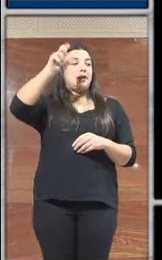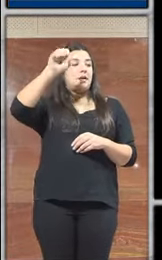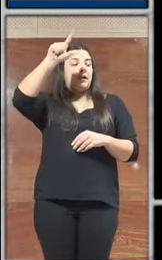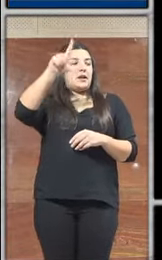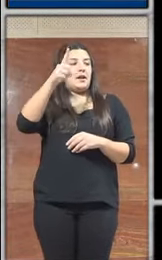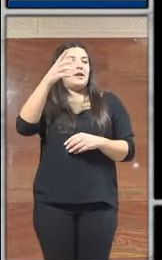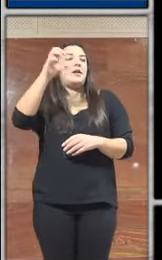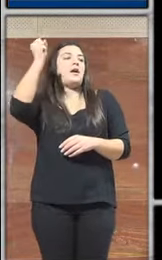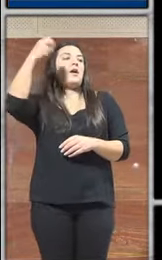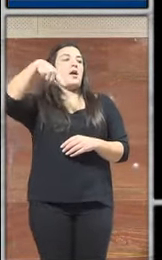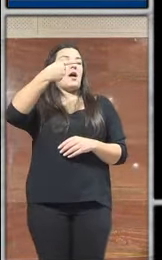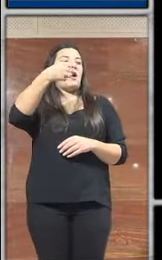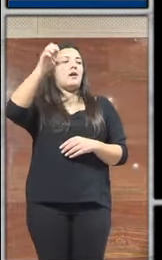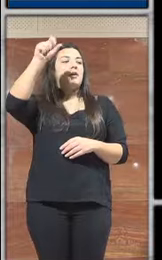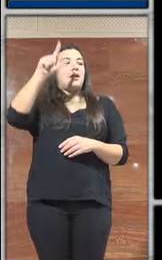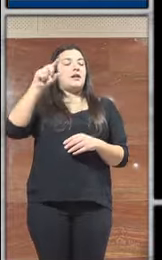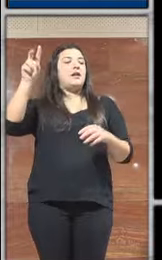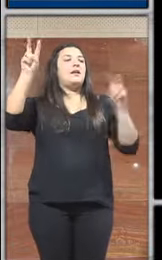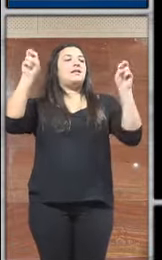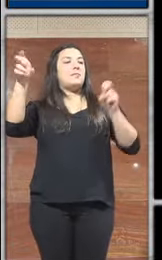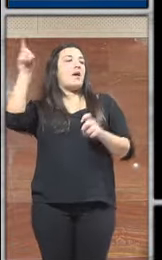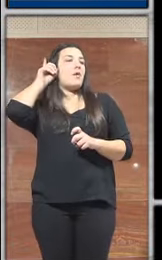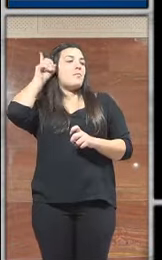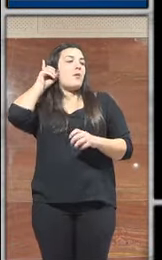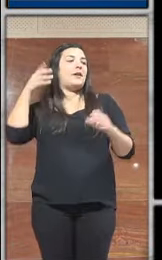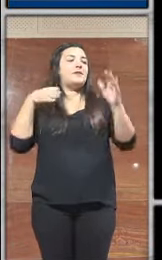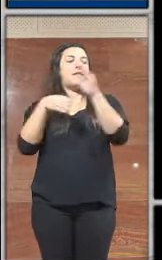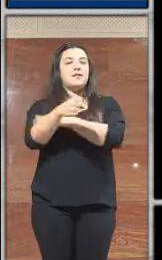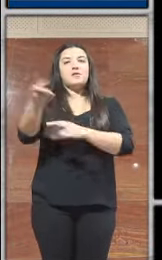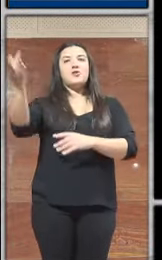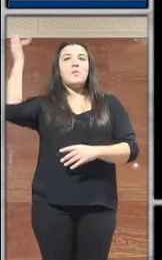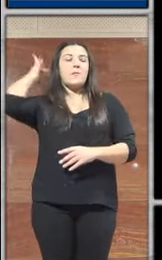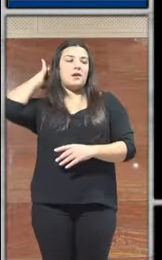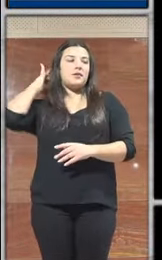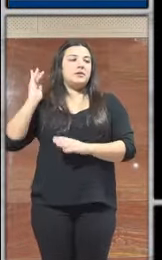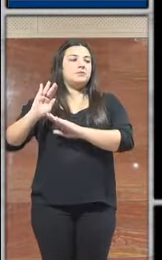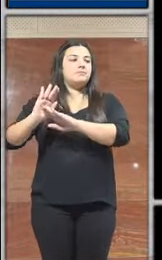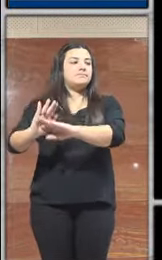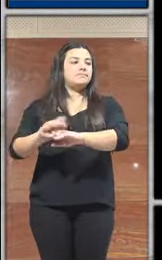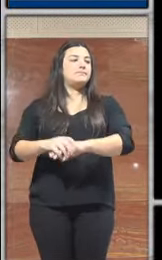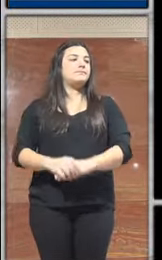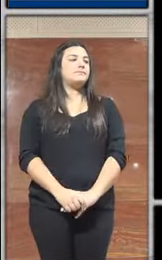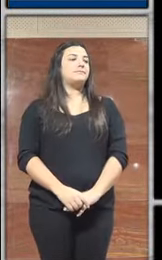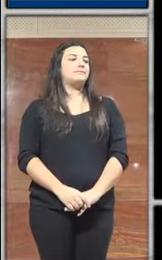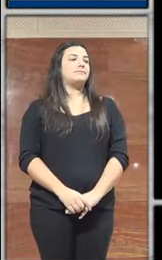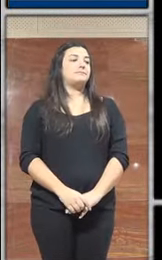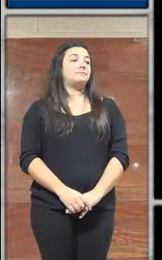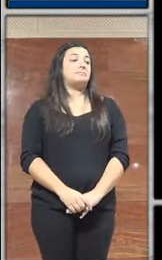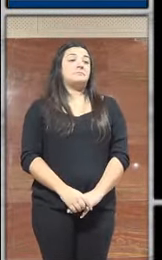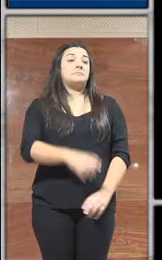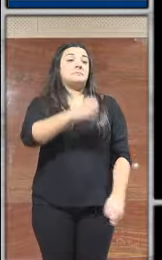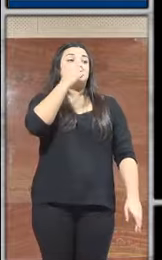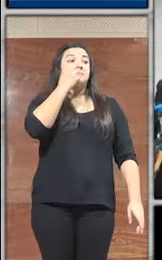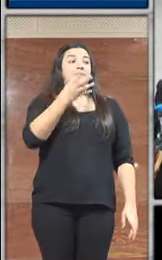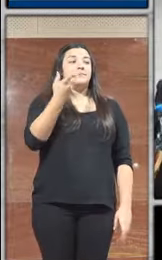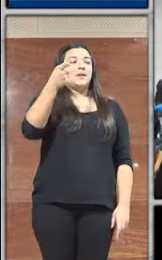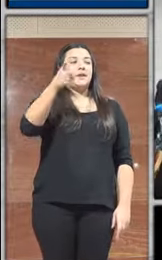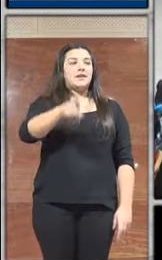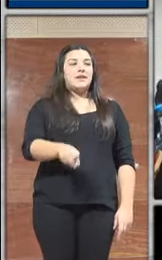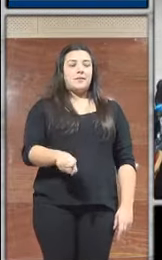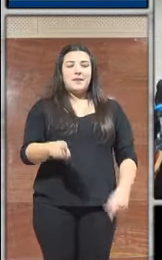móviles y demás para parálisis cerebral y bueno y así de entrada y bueno por supuesto la